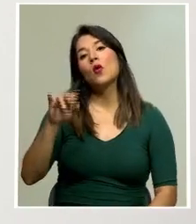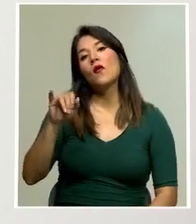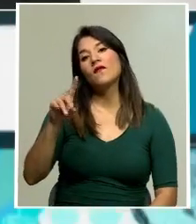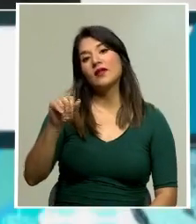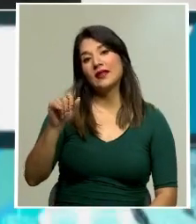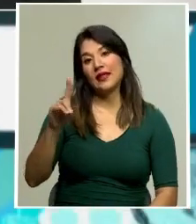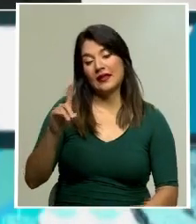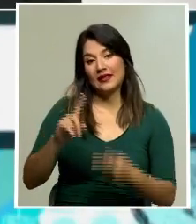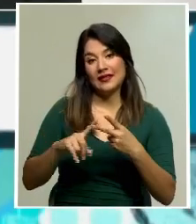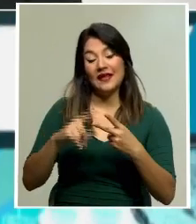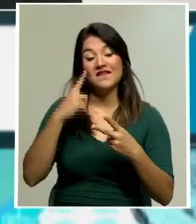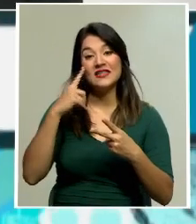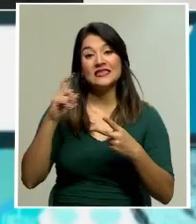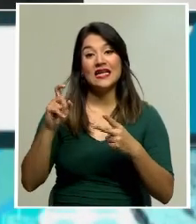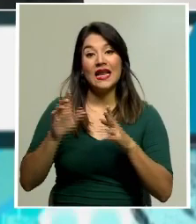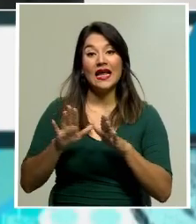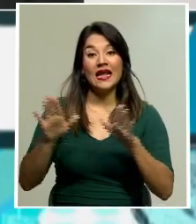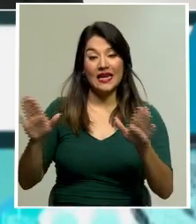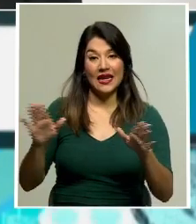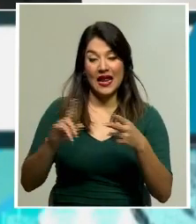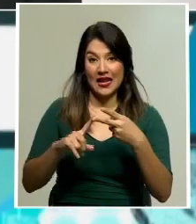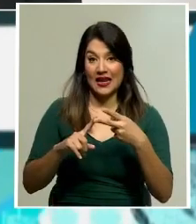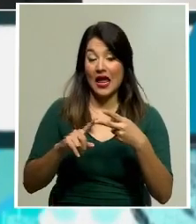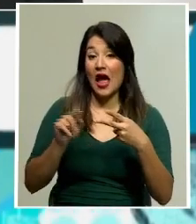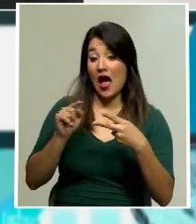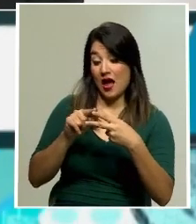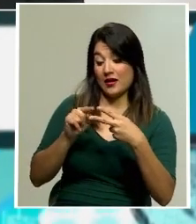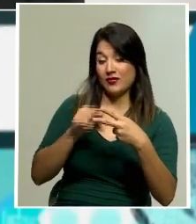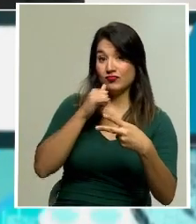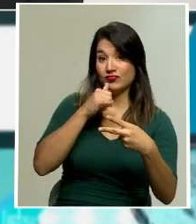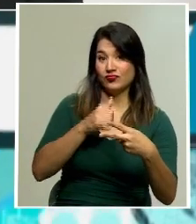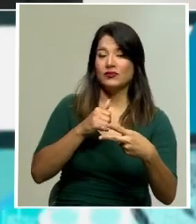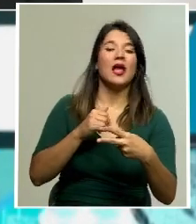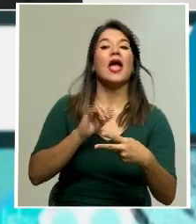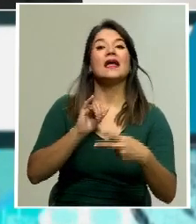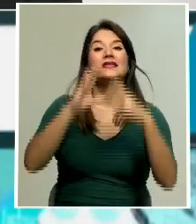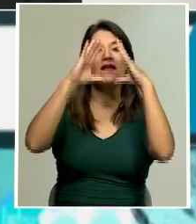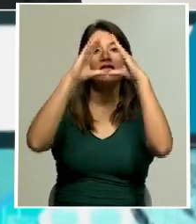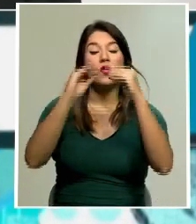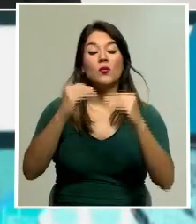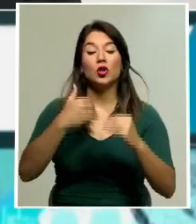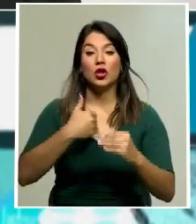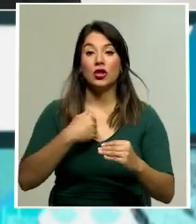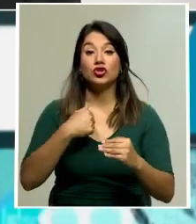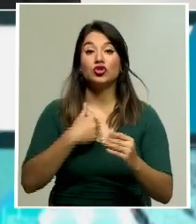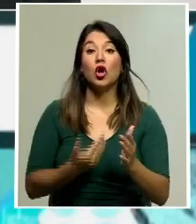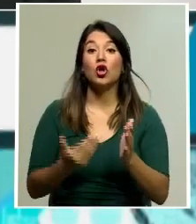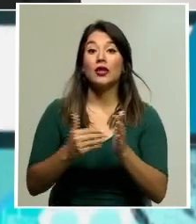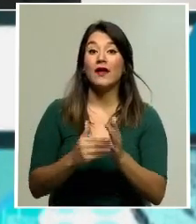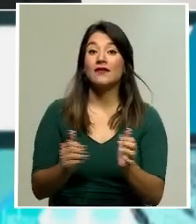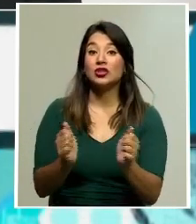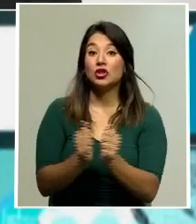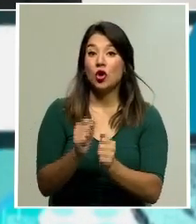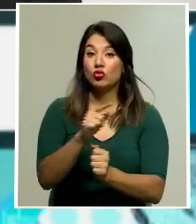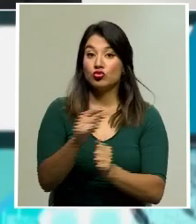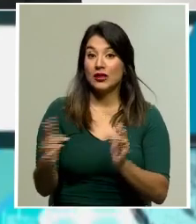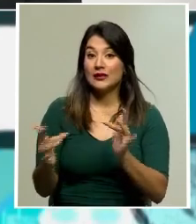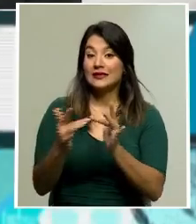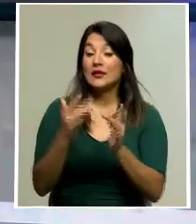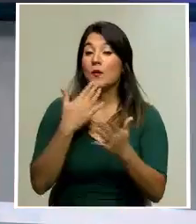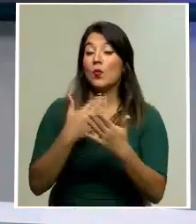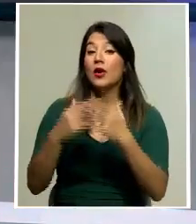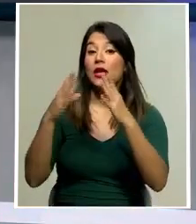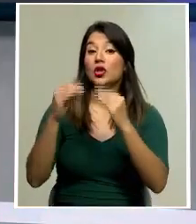General, donde se interpuso según el denunciante. Esta es la información que tenemos. Regreso con ustedes al estudio. Buenas noches. Buenas